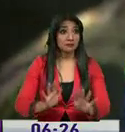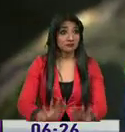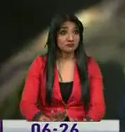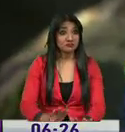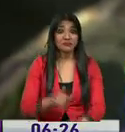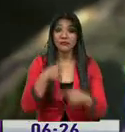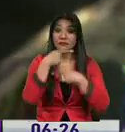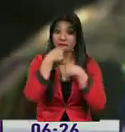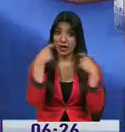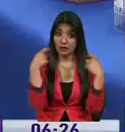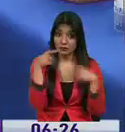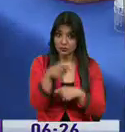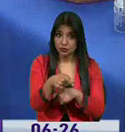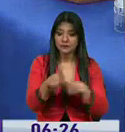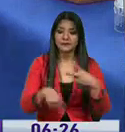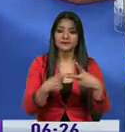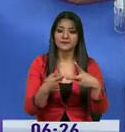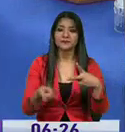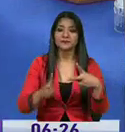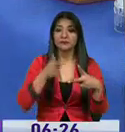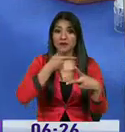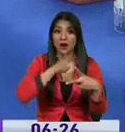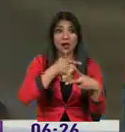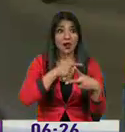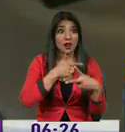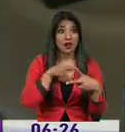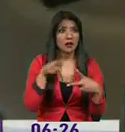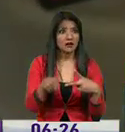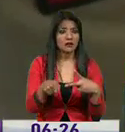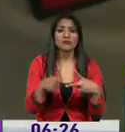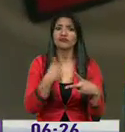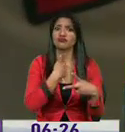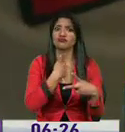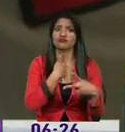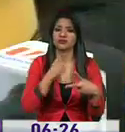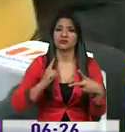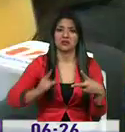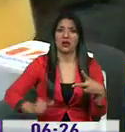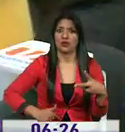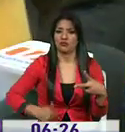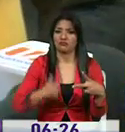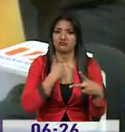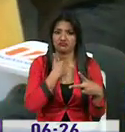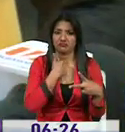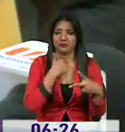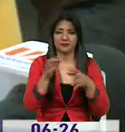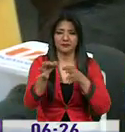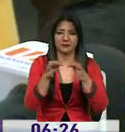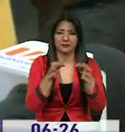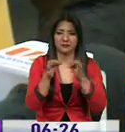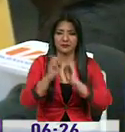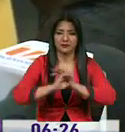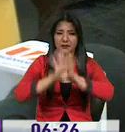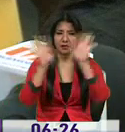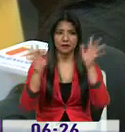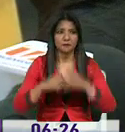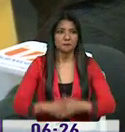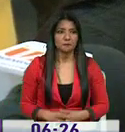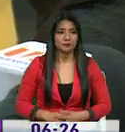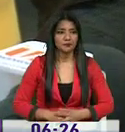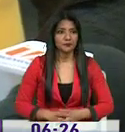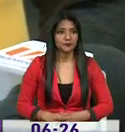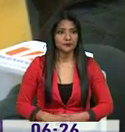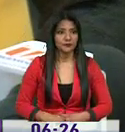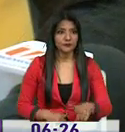la falsificación, sino que estos licores, según dijeron, son perjudiciales para la salud. Es necesario aclarar que este tipo